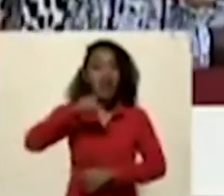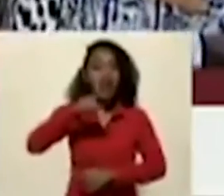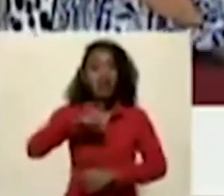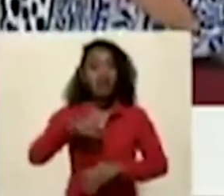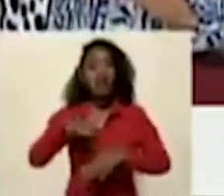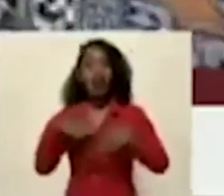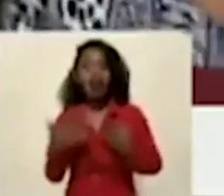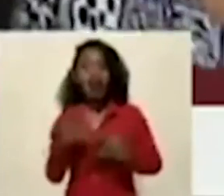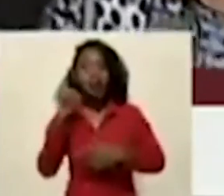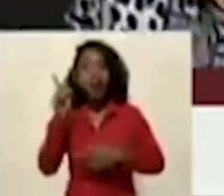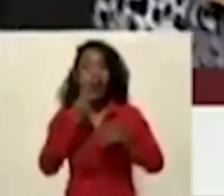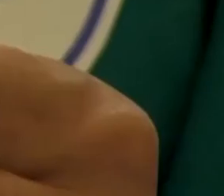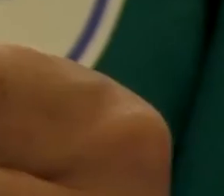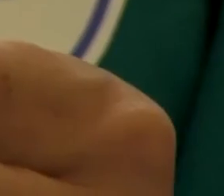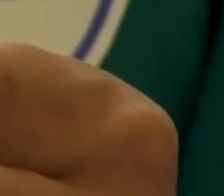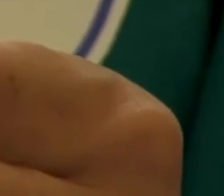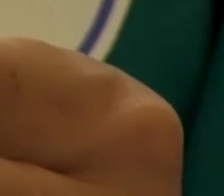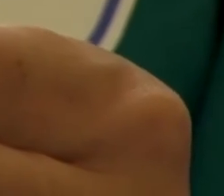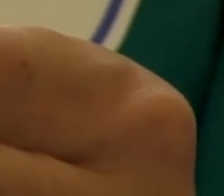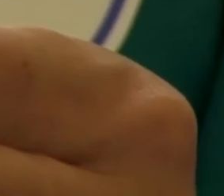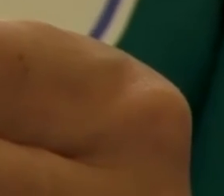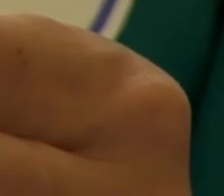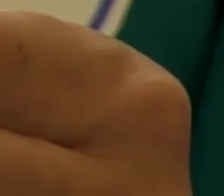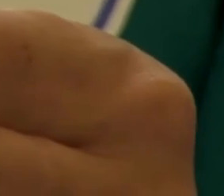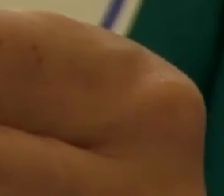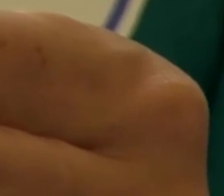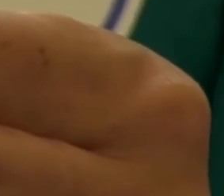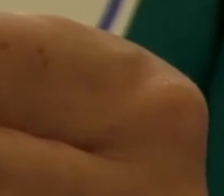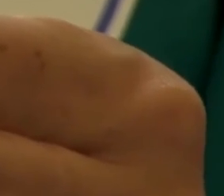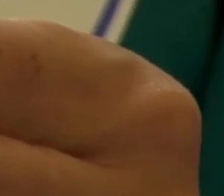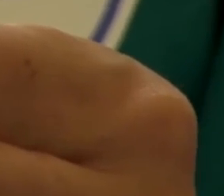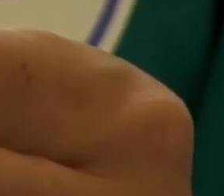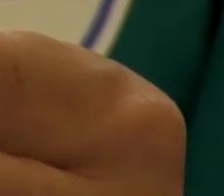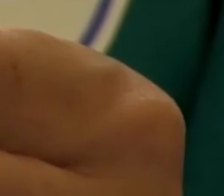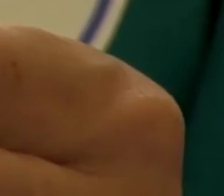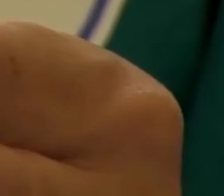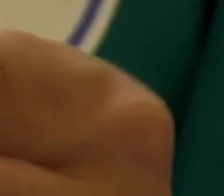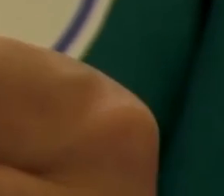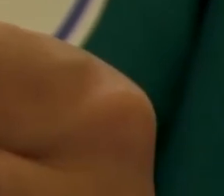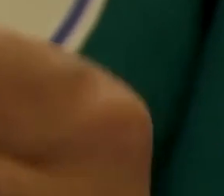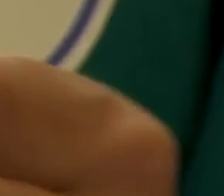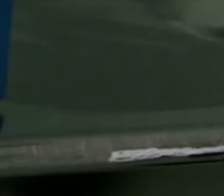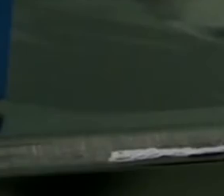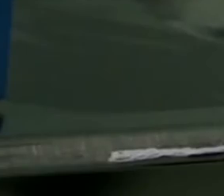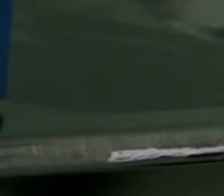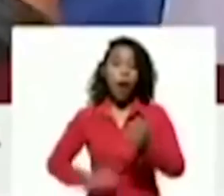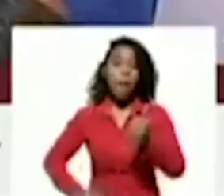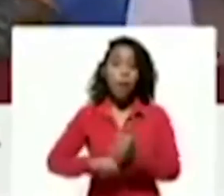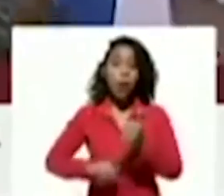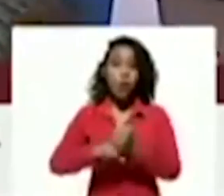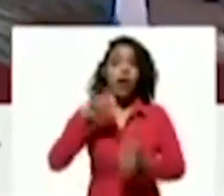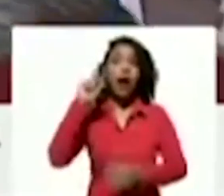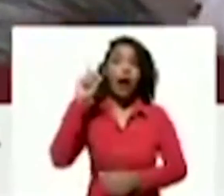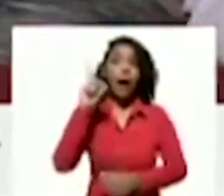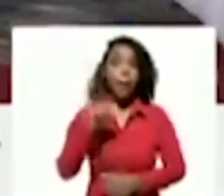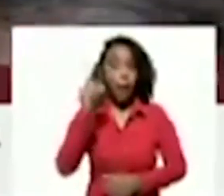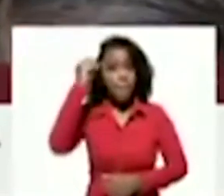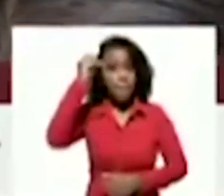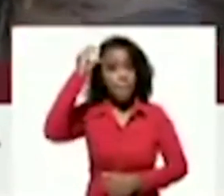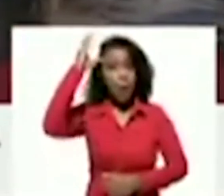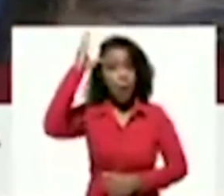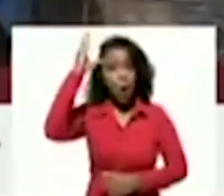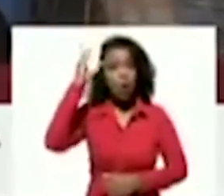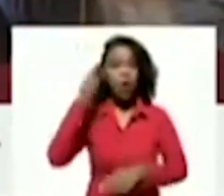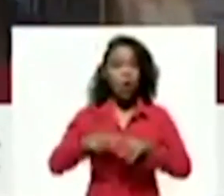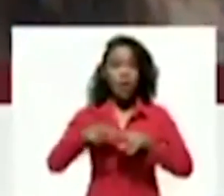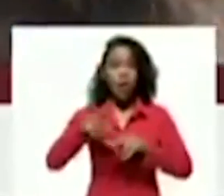candidatos de vacunas, la Abdala y Soberana 2 en los venezolanos, ya que esta vacuna no ha sido